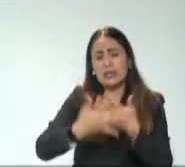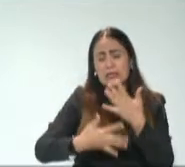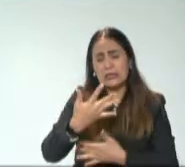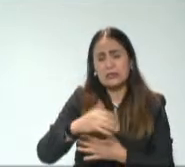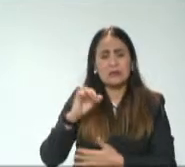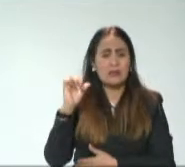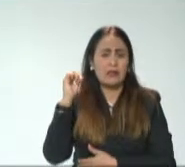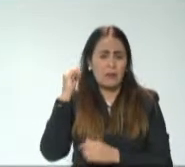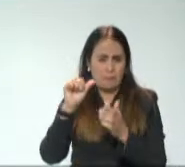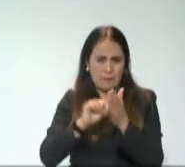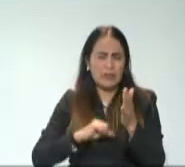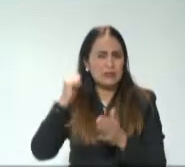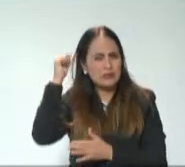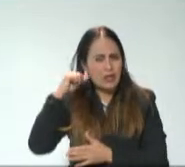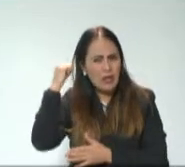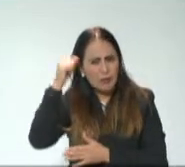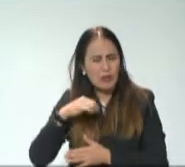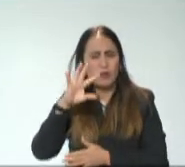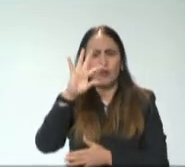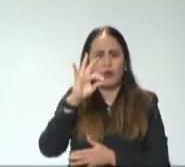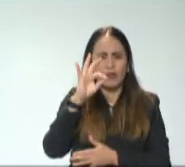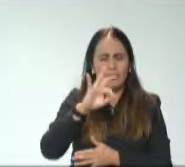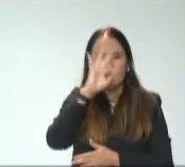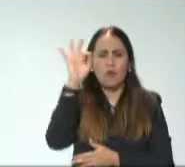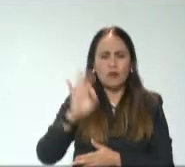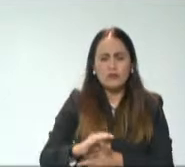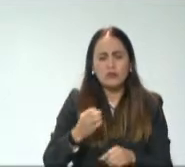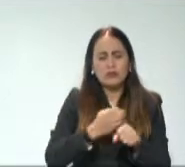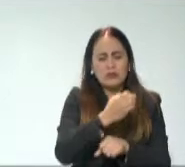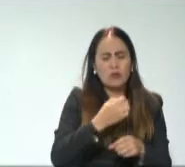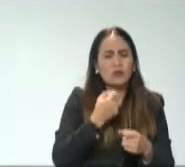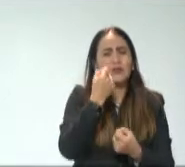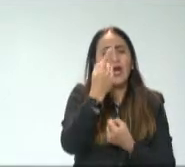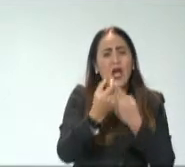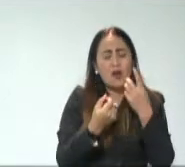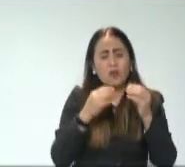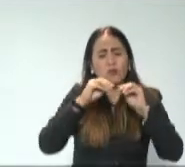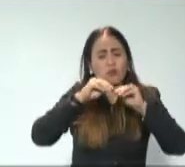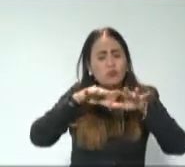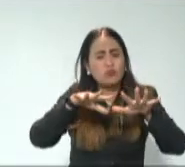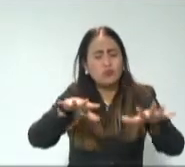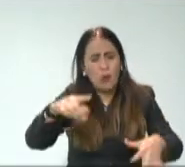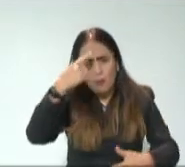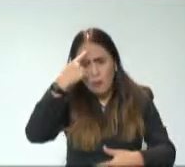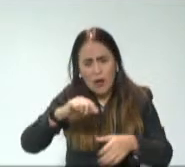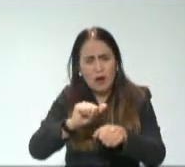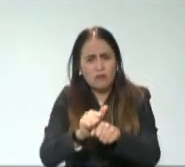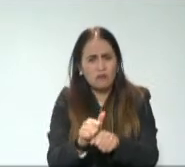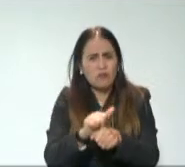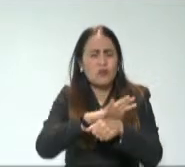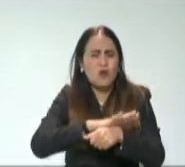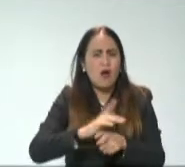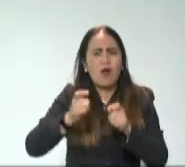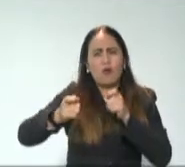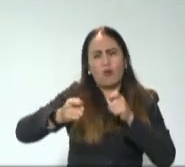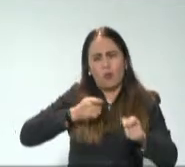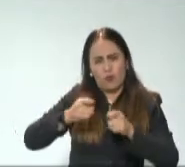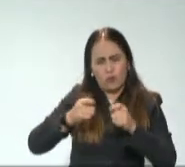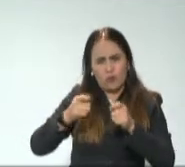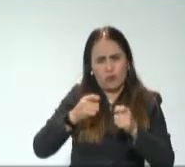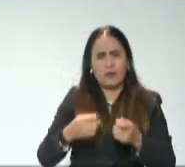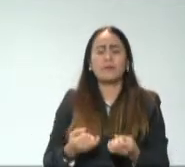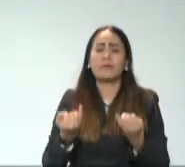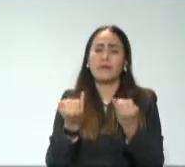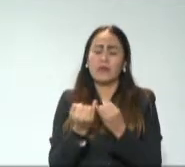40% de los estados tenía publicado algo a nivel de medidas sanitarias a nivel de de de la cuestión